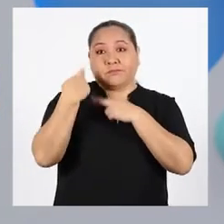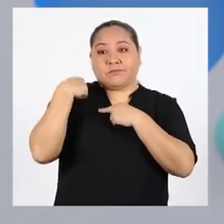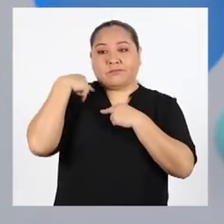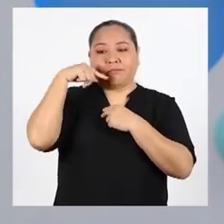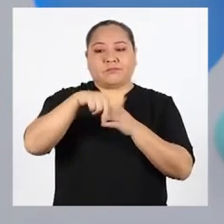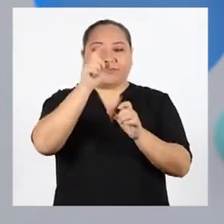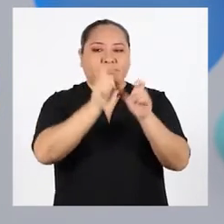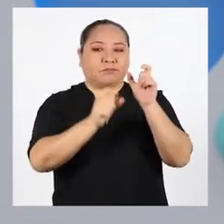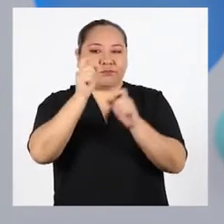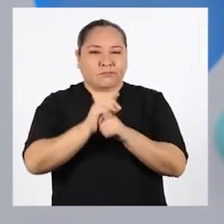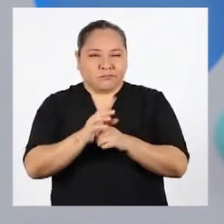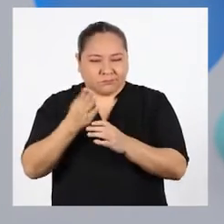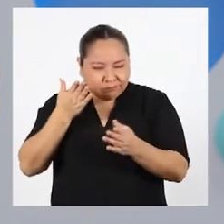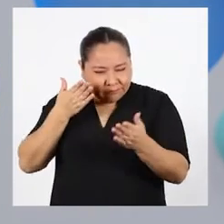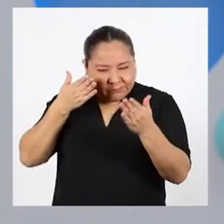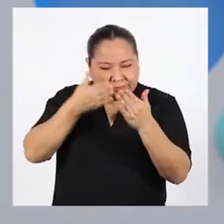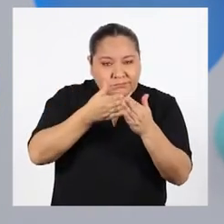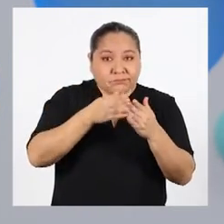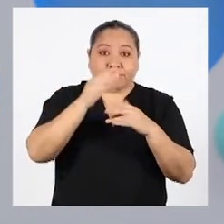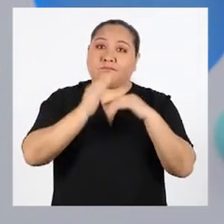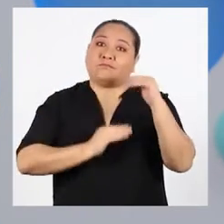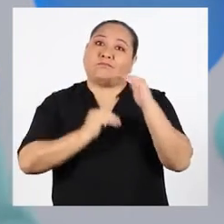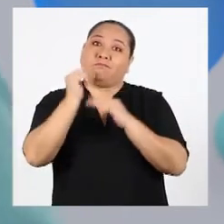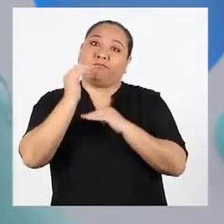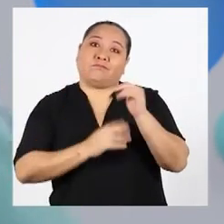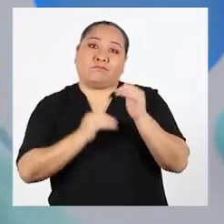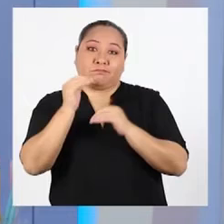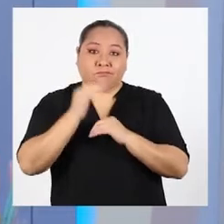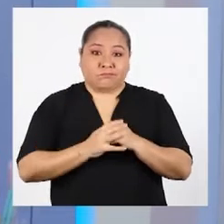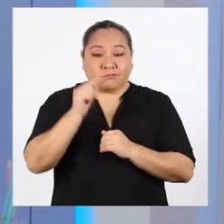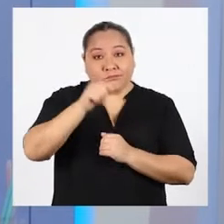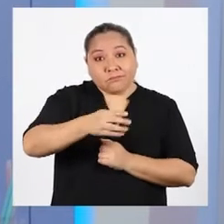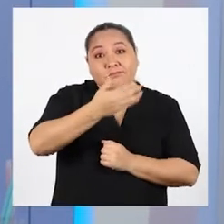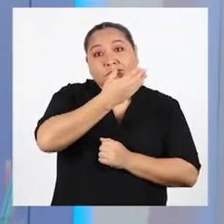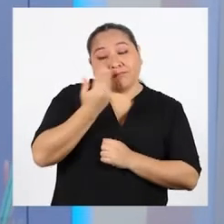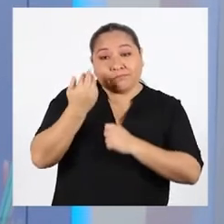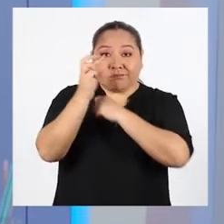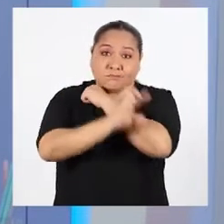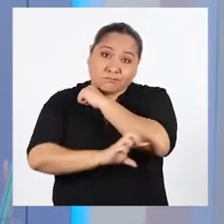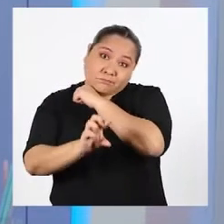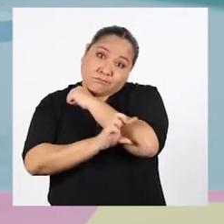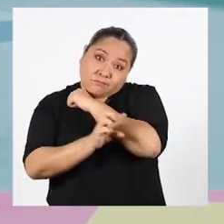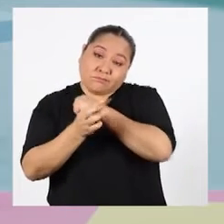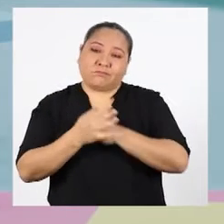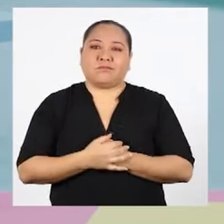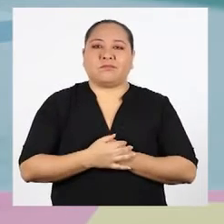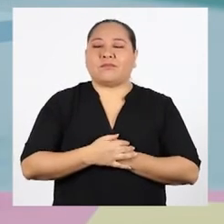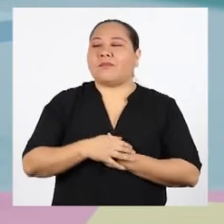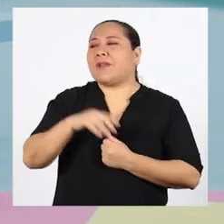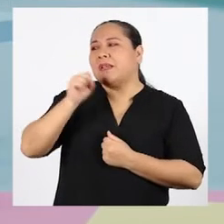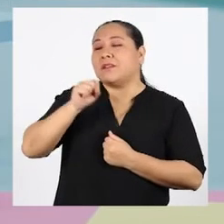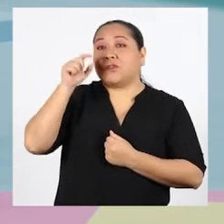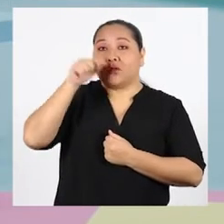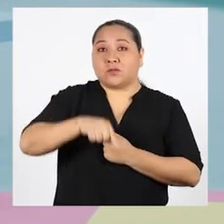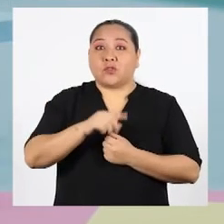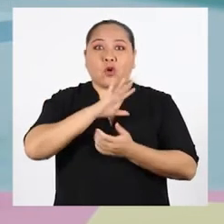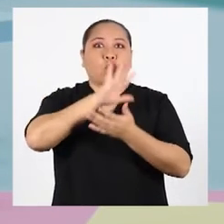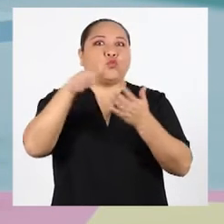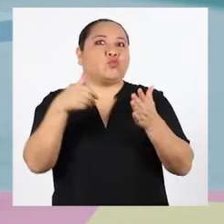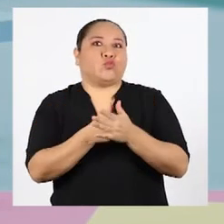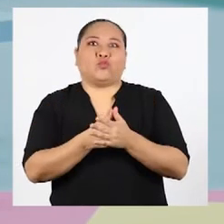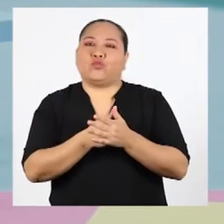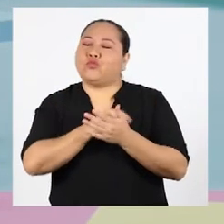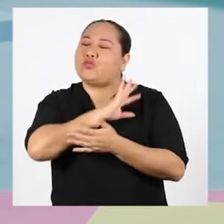como ciudadanos comprometidos con la construcción de un mejor país. ¡Claro! Uno donde